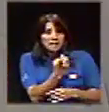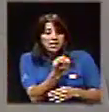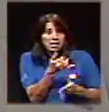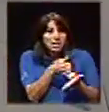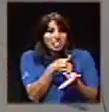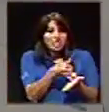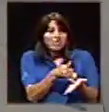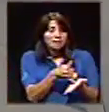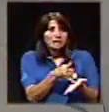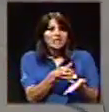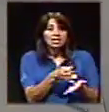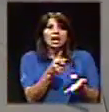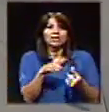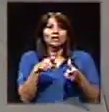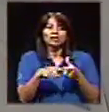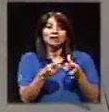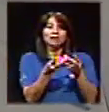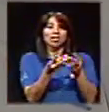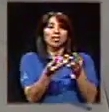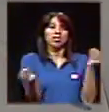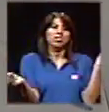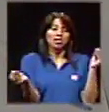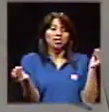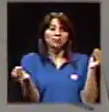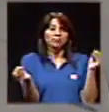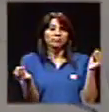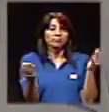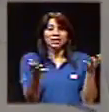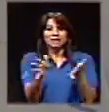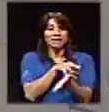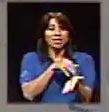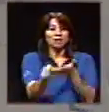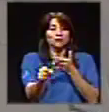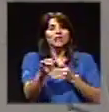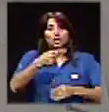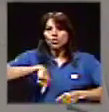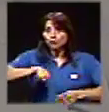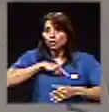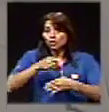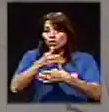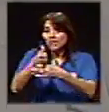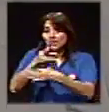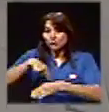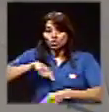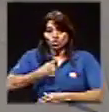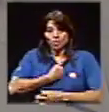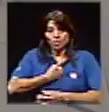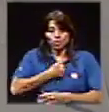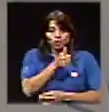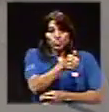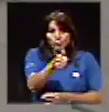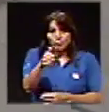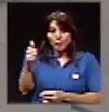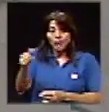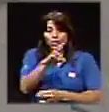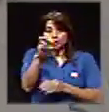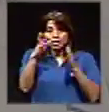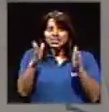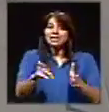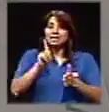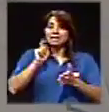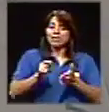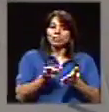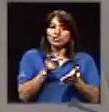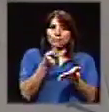es la forma más fácil de exterminarlo, y tenemos que financiarlo entre nosotros, los y las costarricenses, siempre asegurándonos que los que más